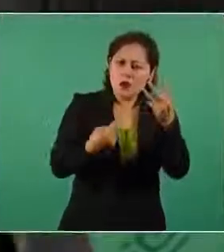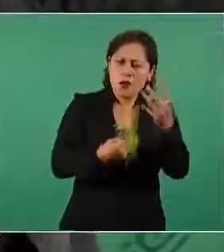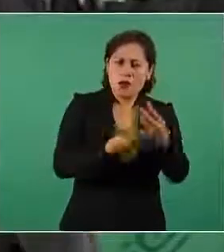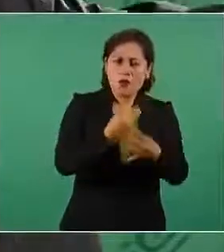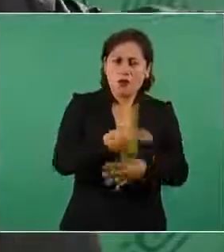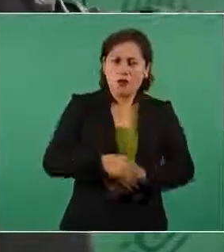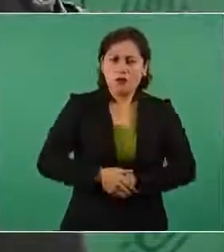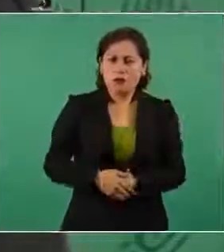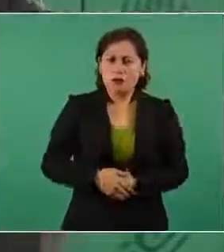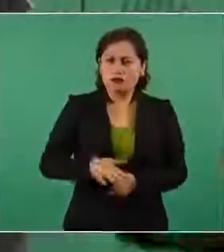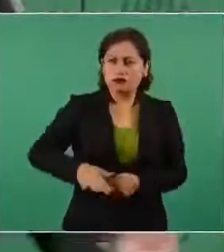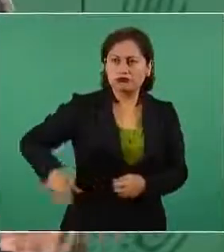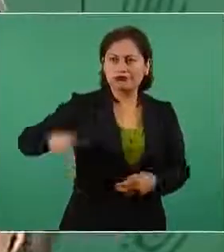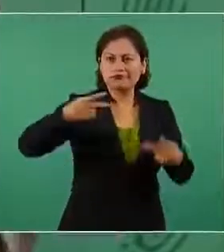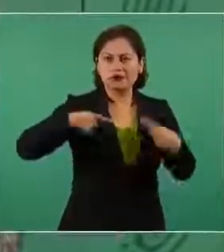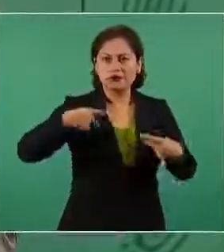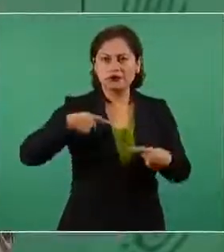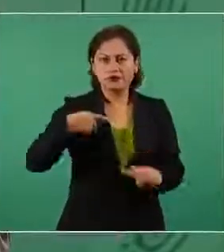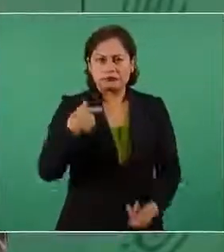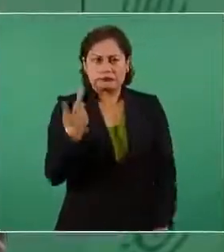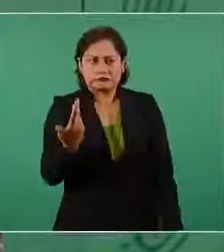ajeno completamente.